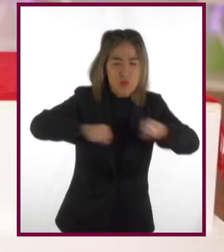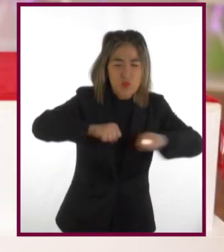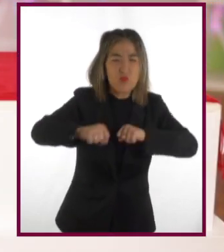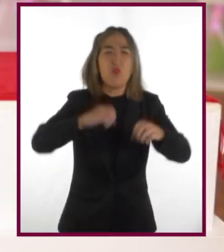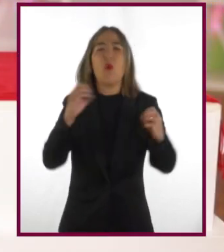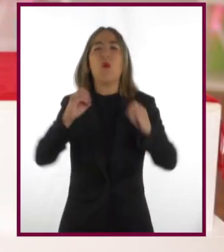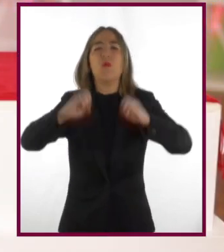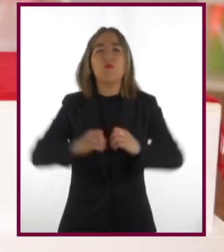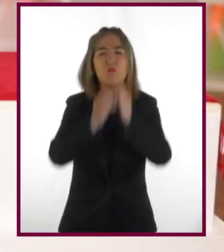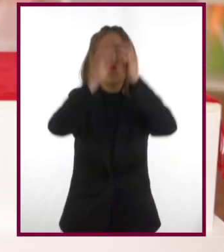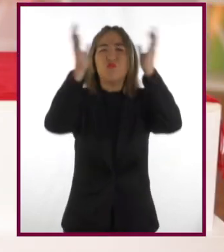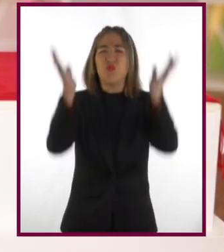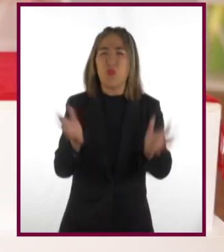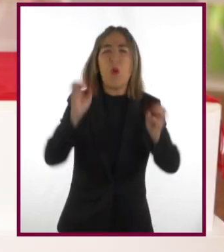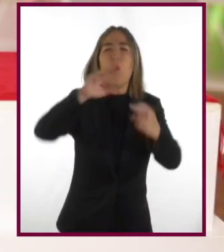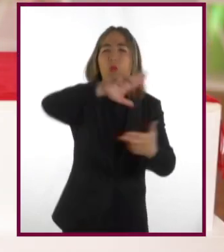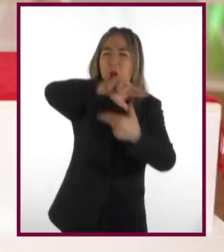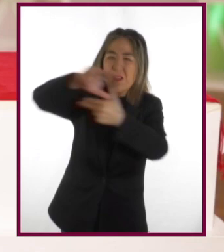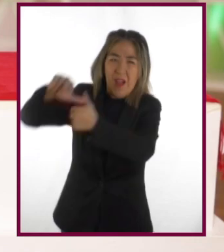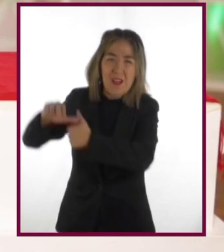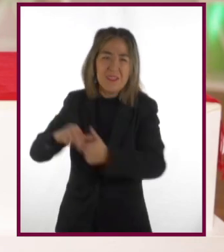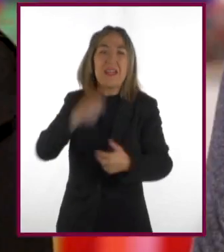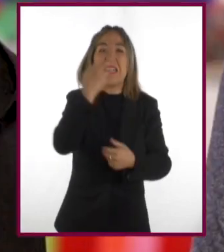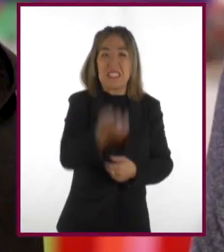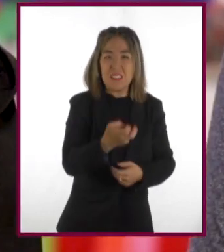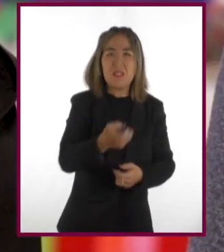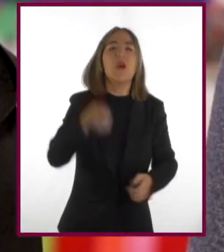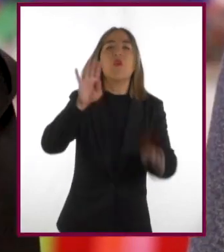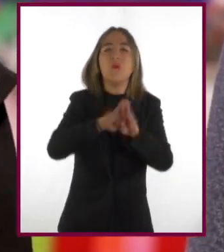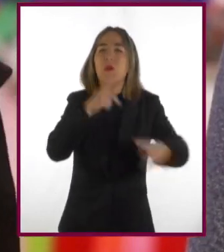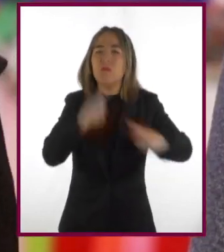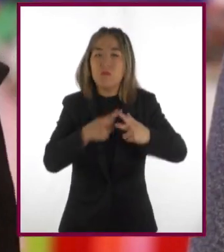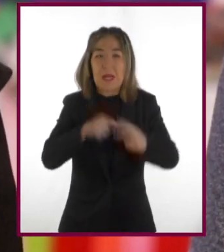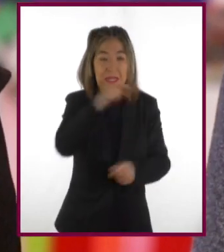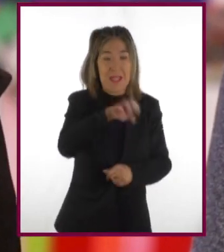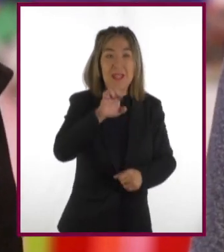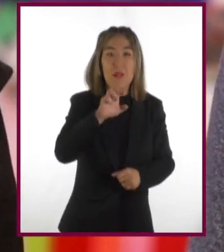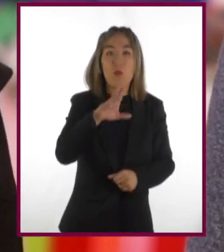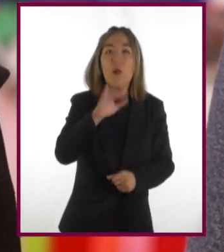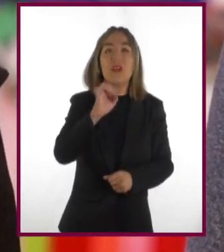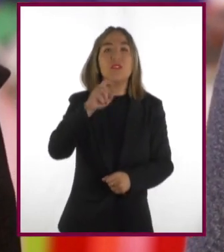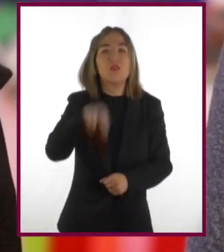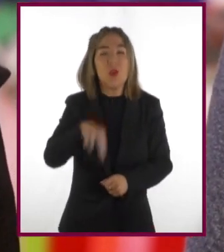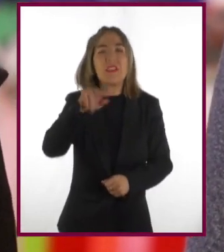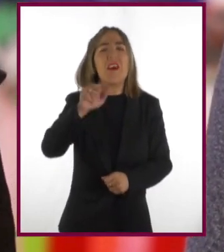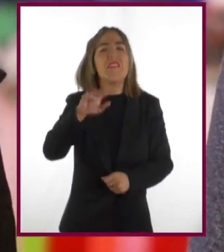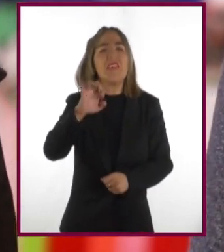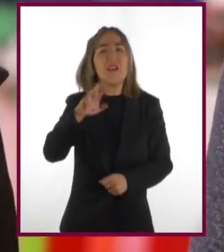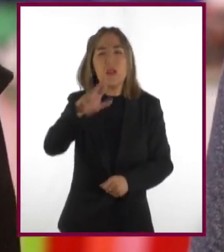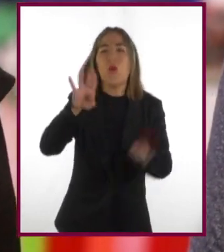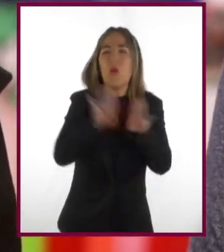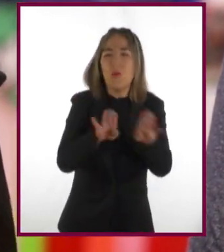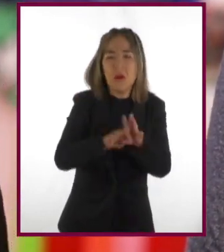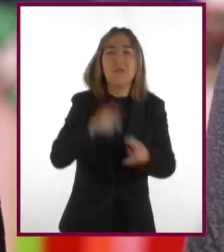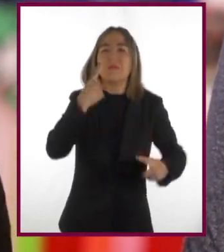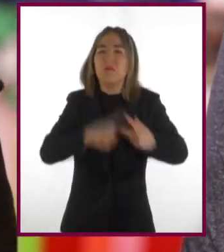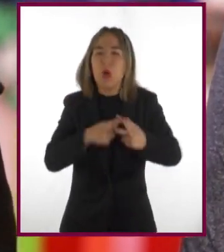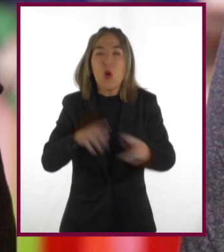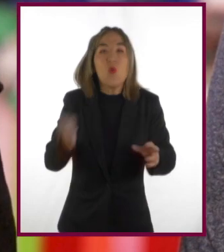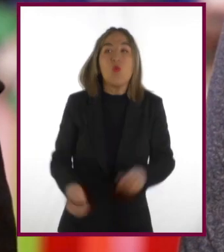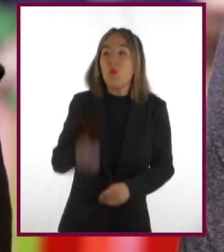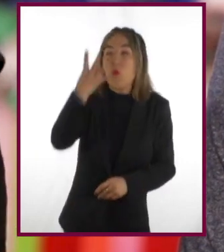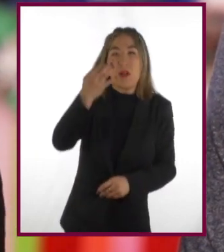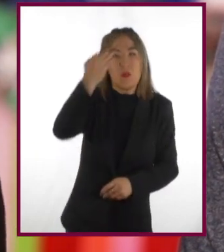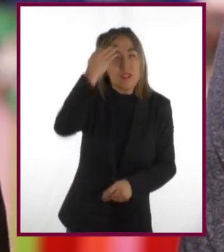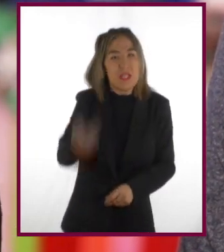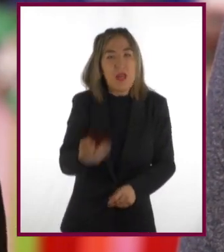y ecuaciones que describen diversos fenómenos naturales. Así, las ecuaciones de Navier-Stokes nos han permitido describir y